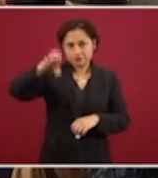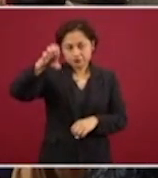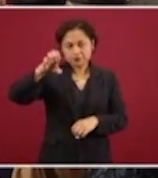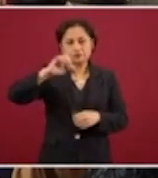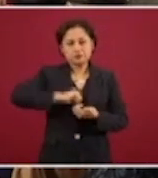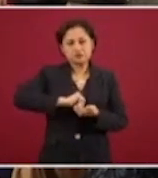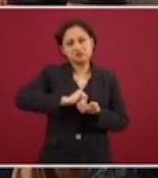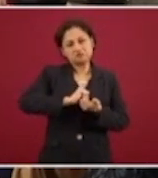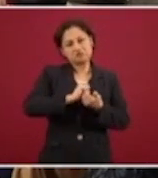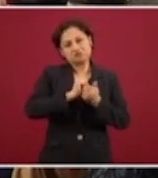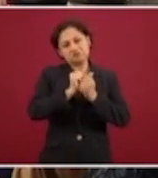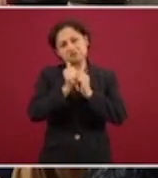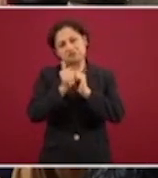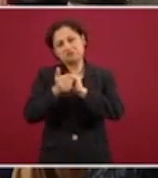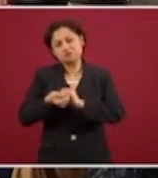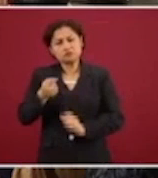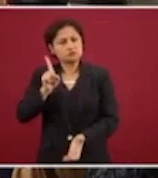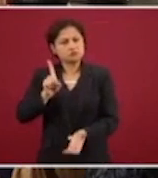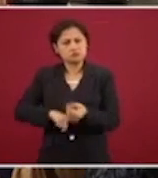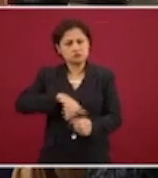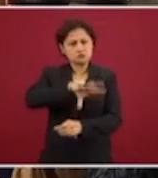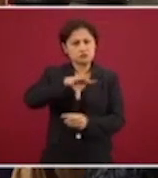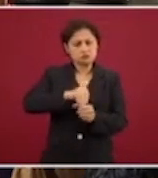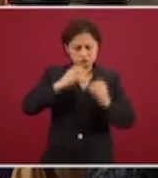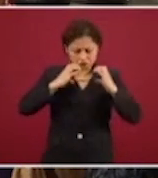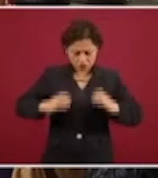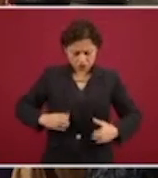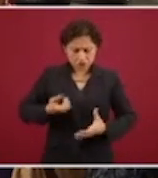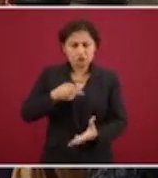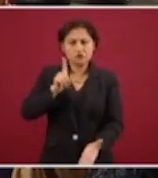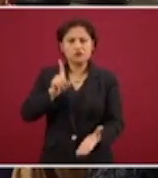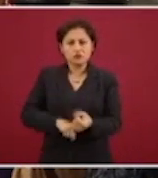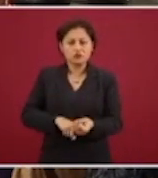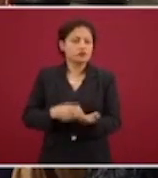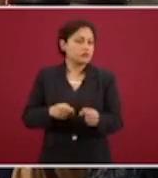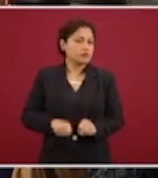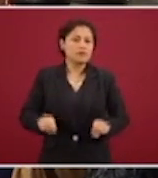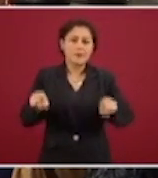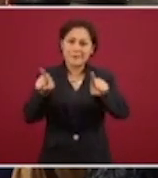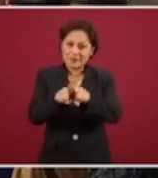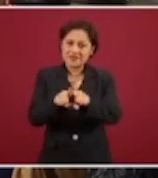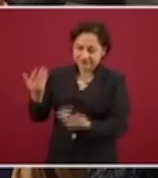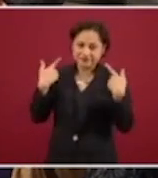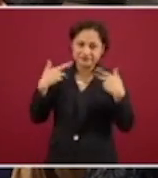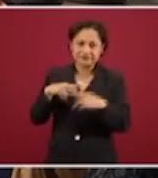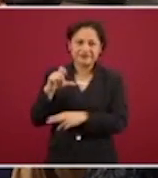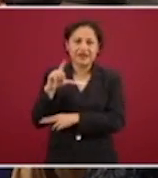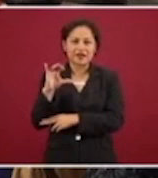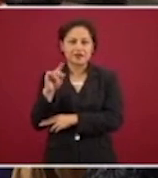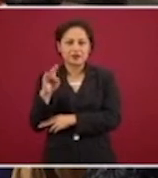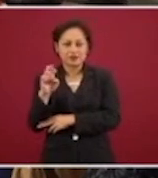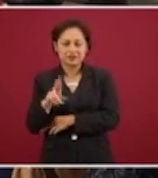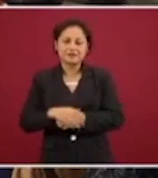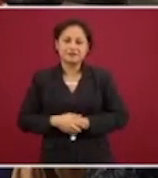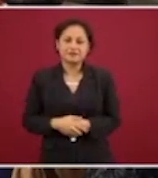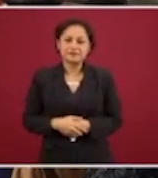de la eficiencia de todos los órganos del cuerpo y todos los sistemas, incluyendo el sistema inmune. Y